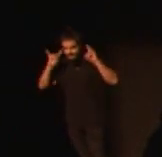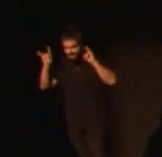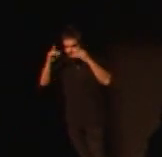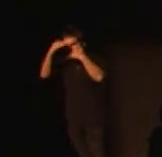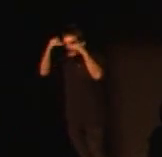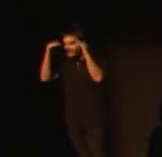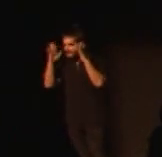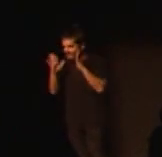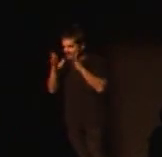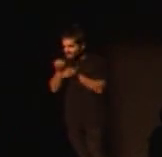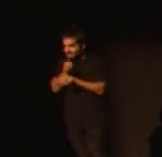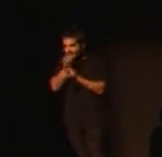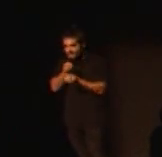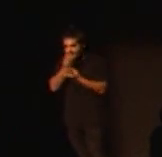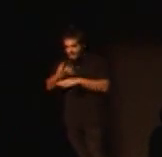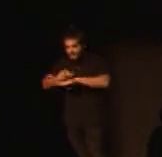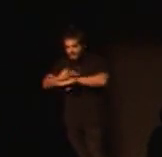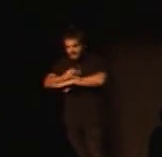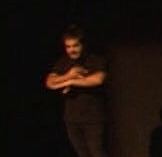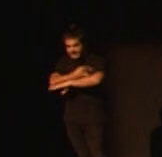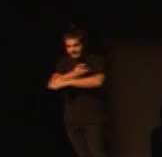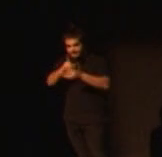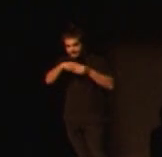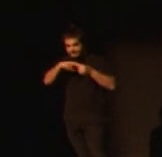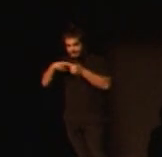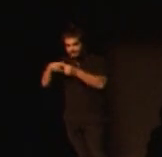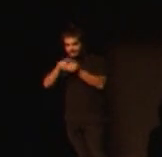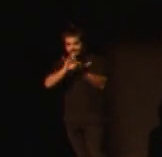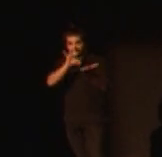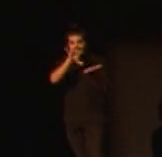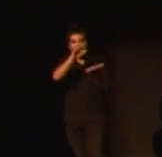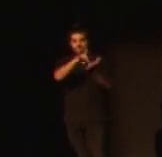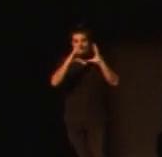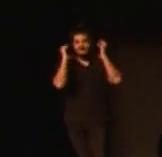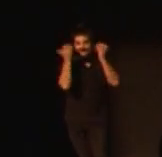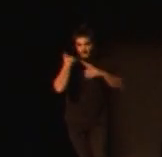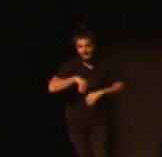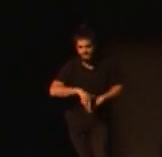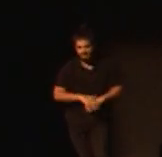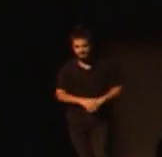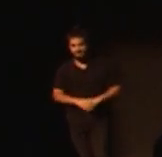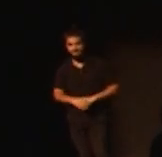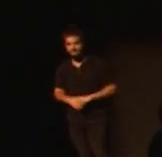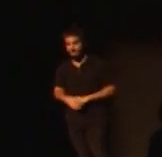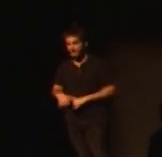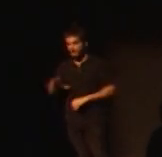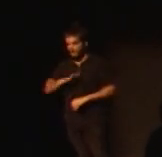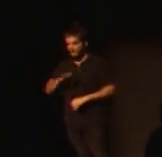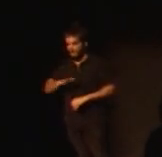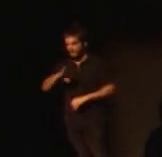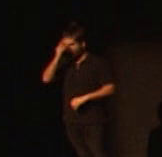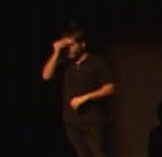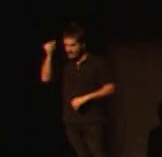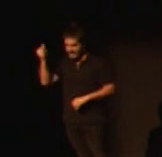Atención, les informamos de que el tren de la solidaridad está llegando a la estación. Por favor, no olviden su equipaje lleno de